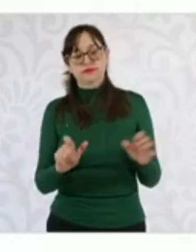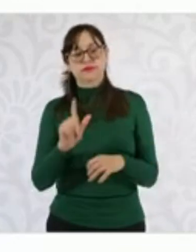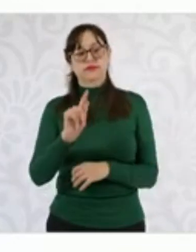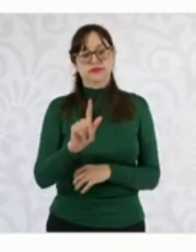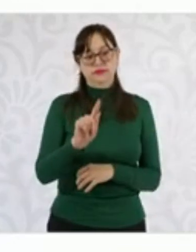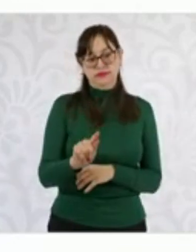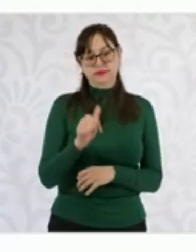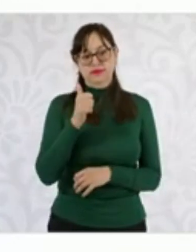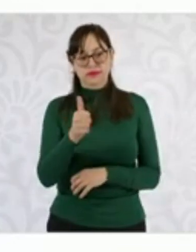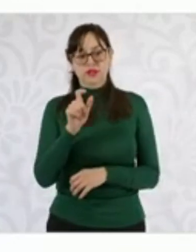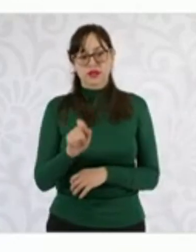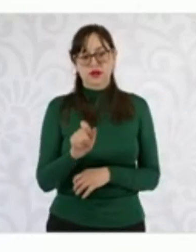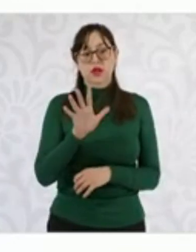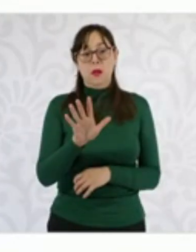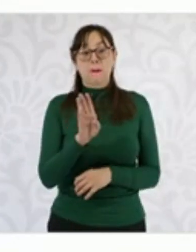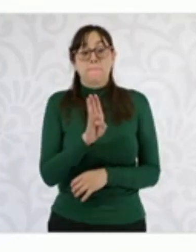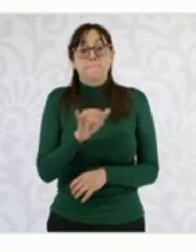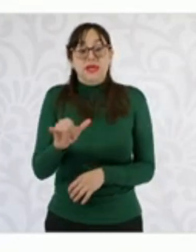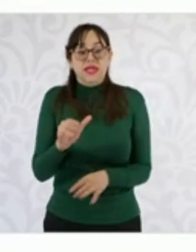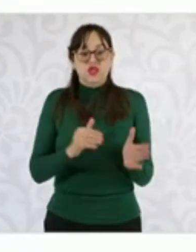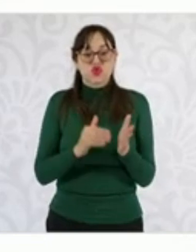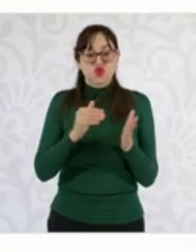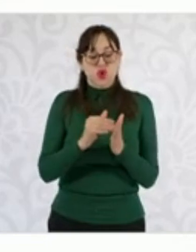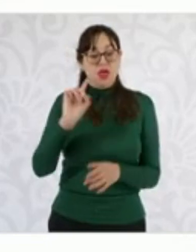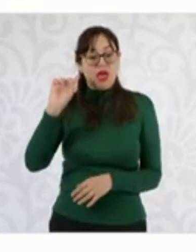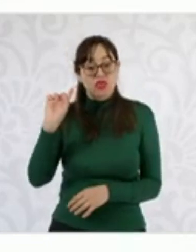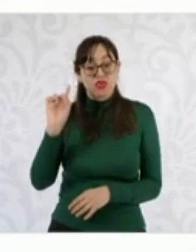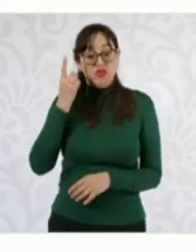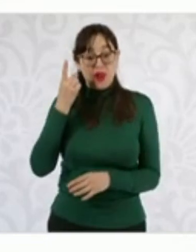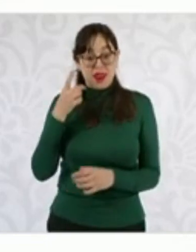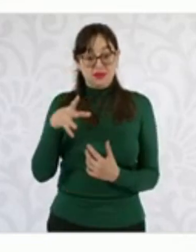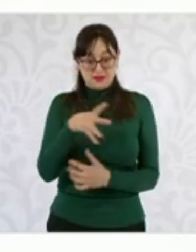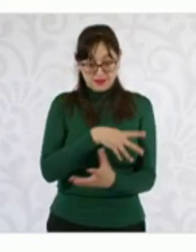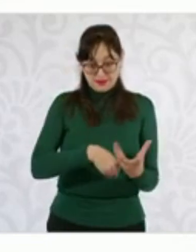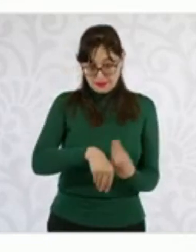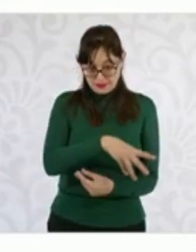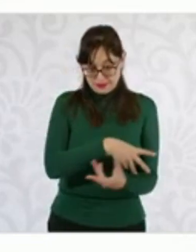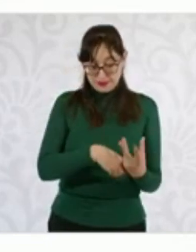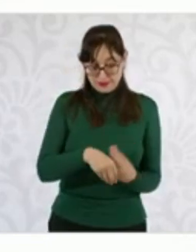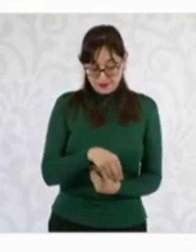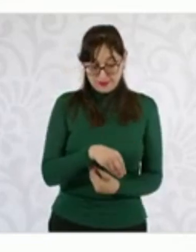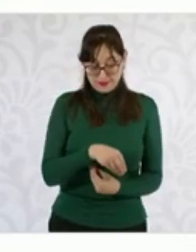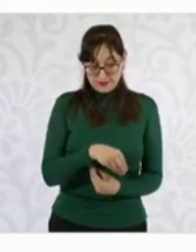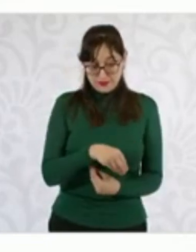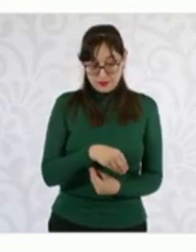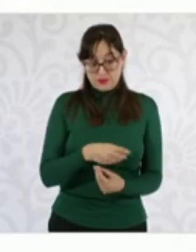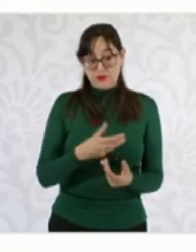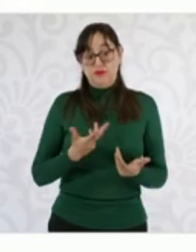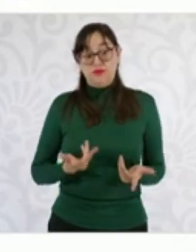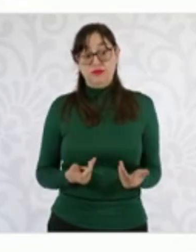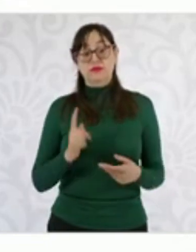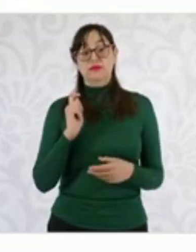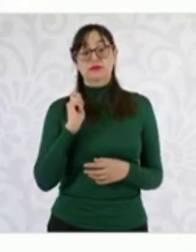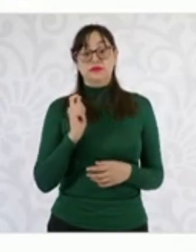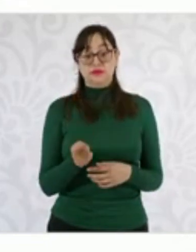$1,776.5 billones. Más o menos, para darnos una idea, es 1/3